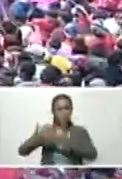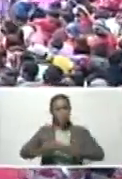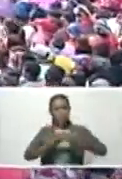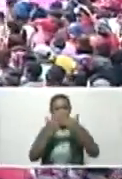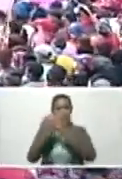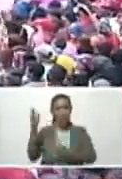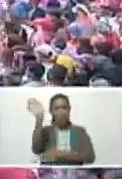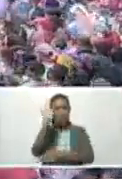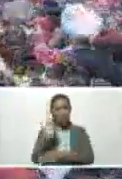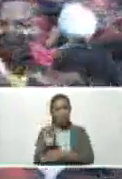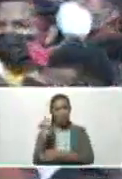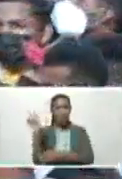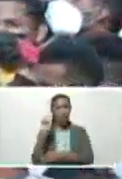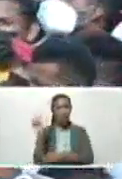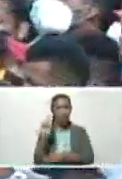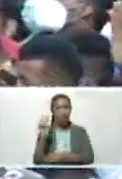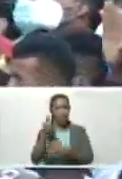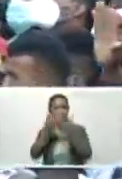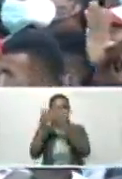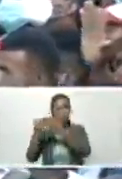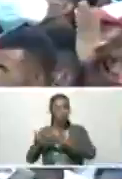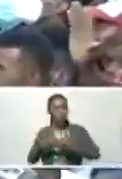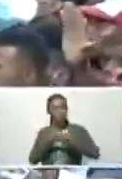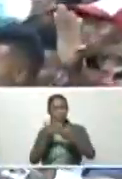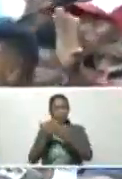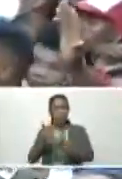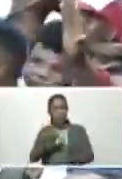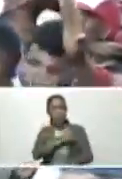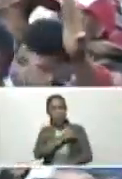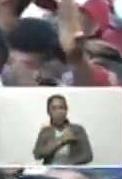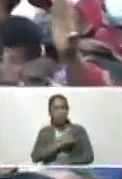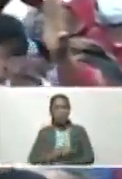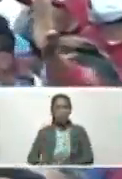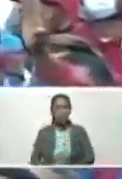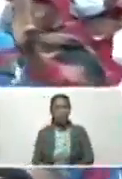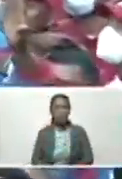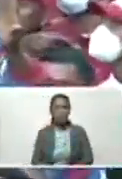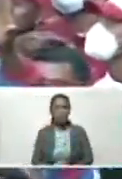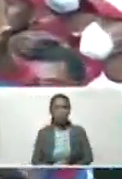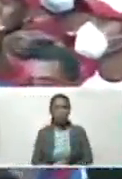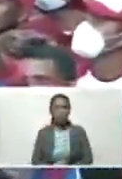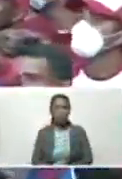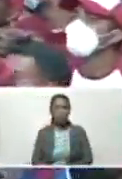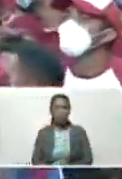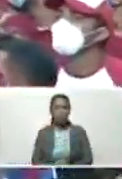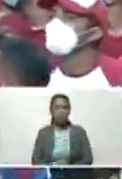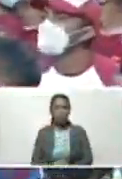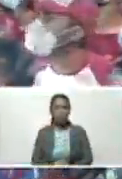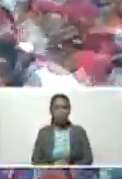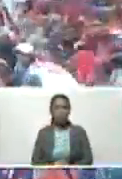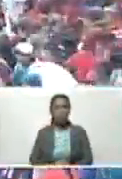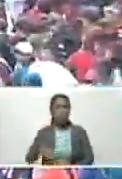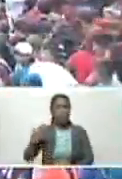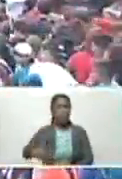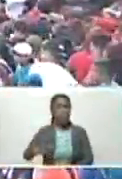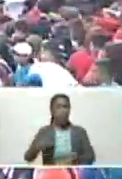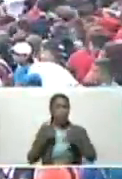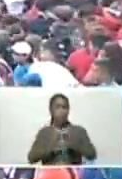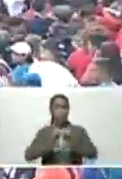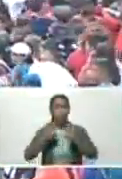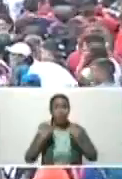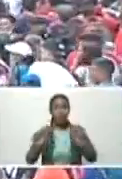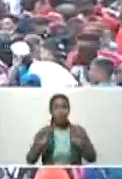la Federación Venezolana de Estudiantes Universitarios. El derecho a la